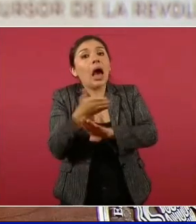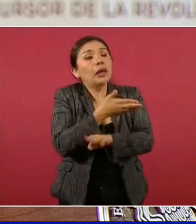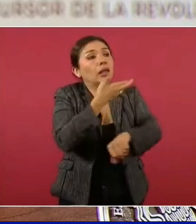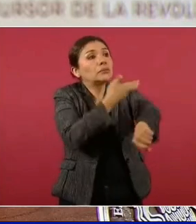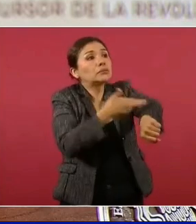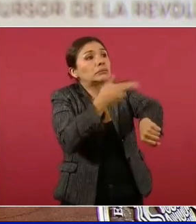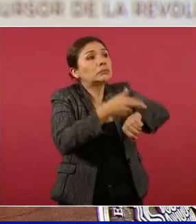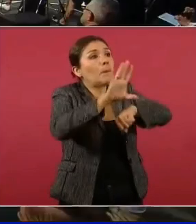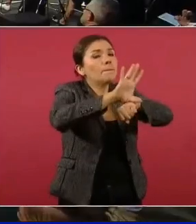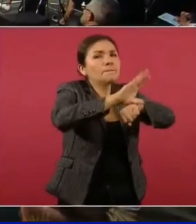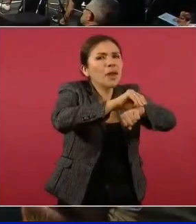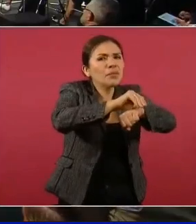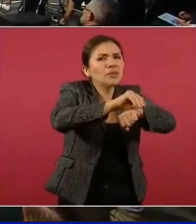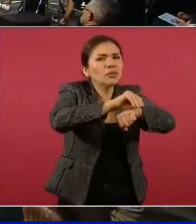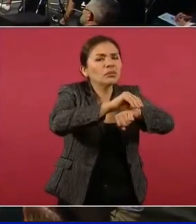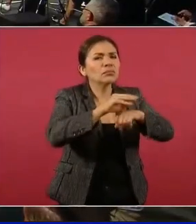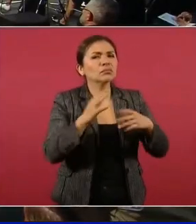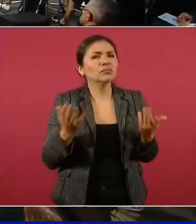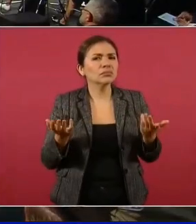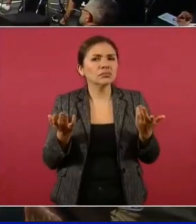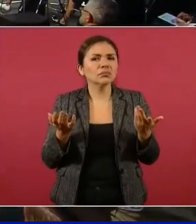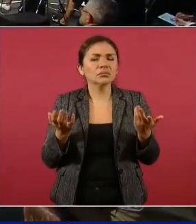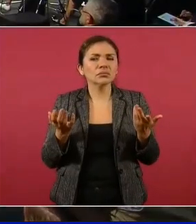aunque se trate